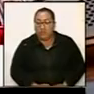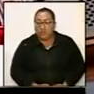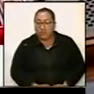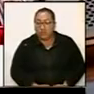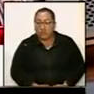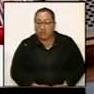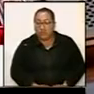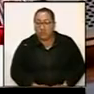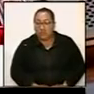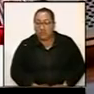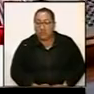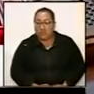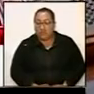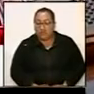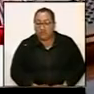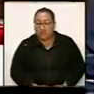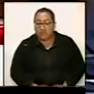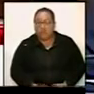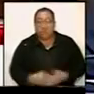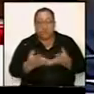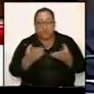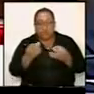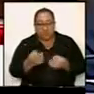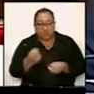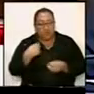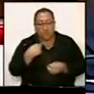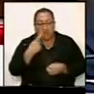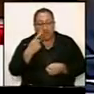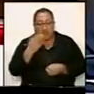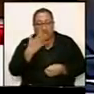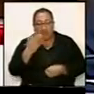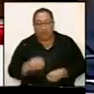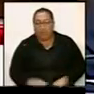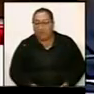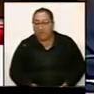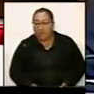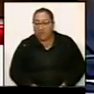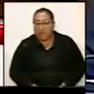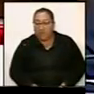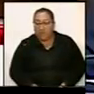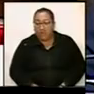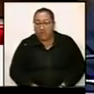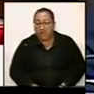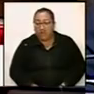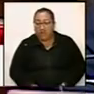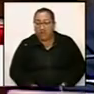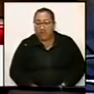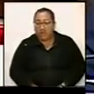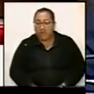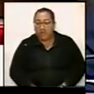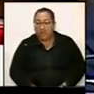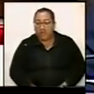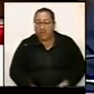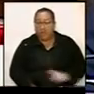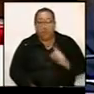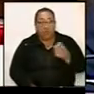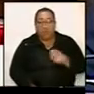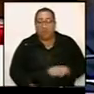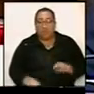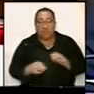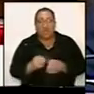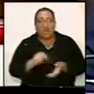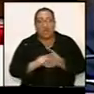no tenemos problemas, aquí lo ha dicho mi vocero. Pero eso no es suficiente. Lo primero es lo primero. ¿Y